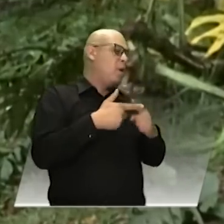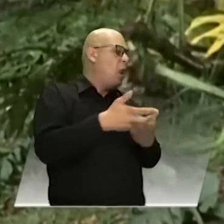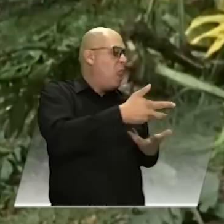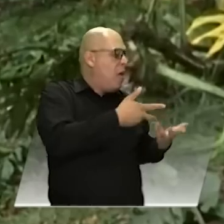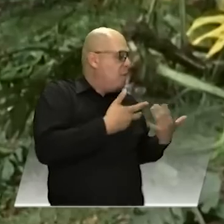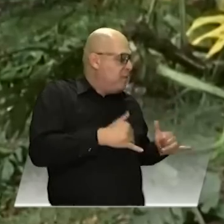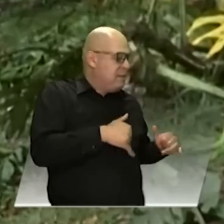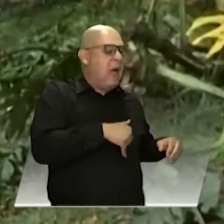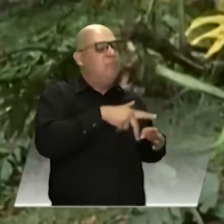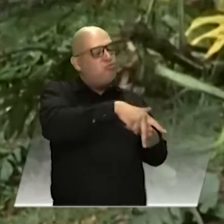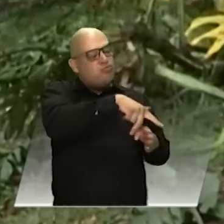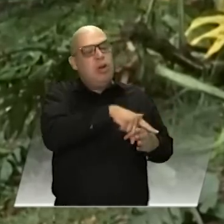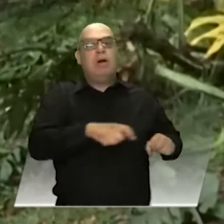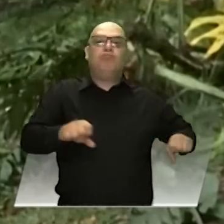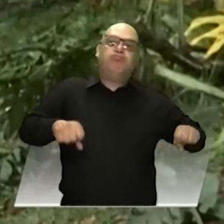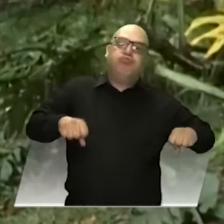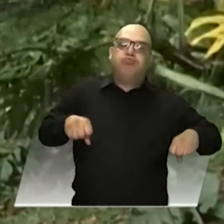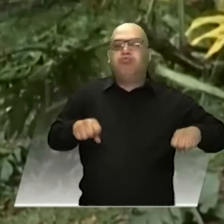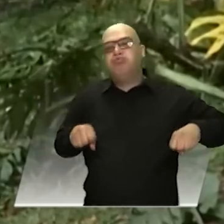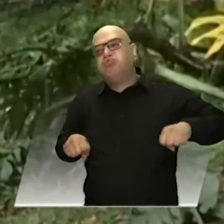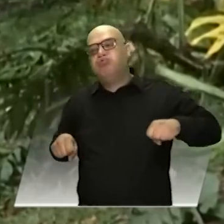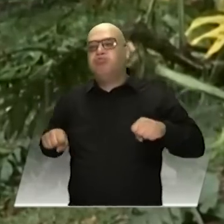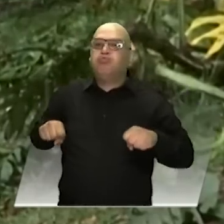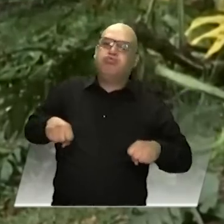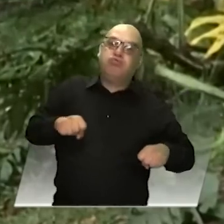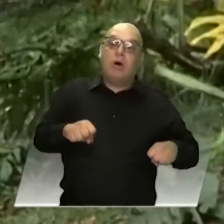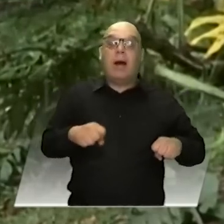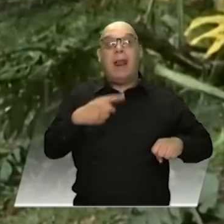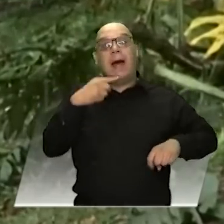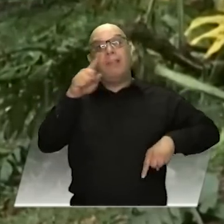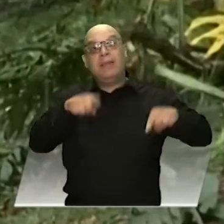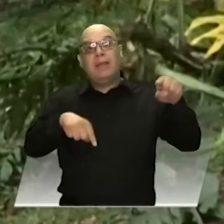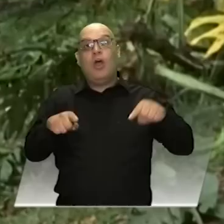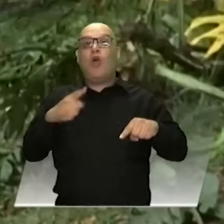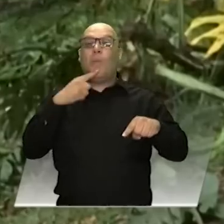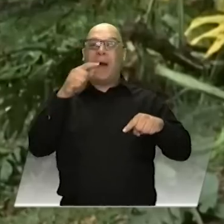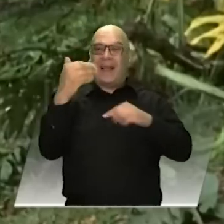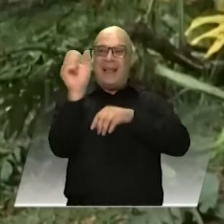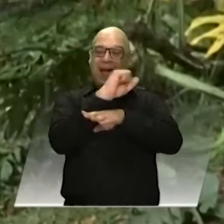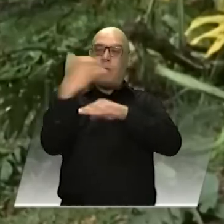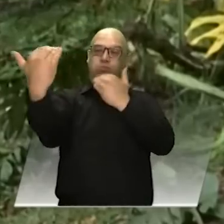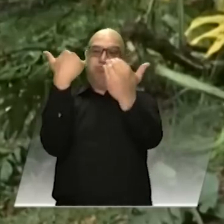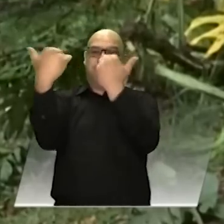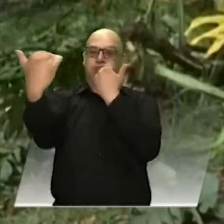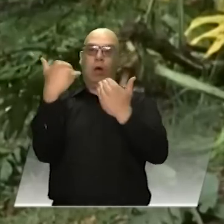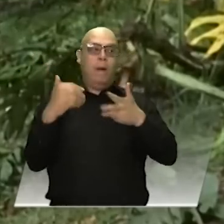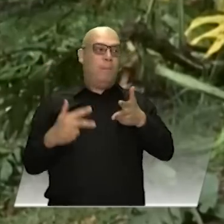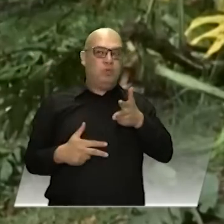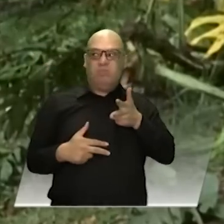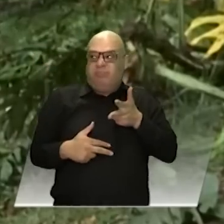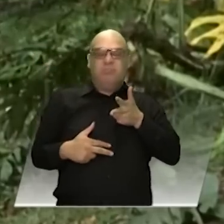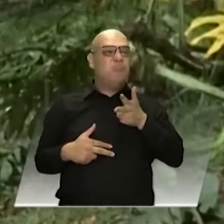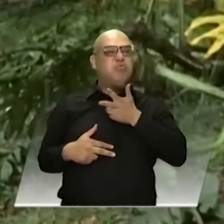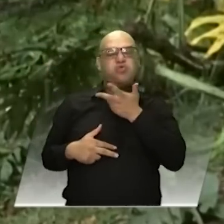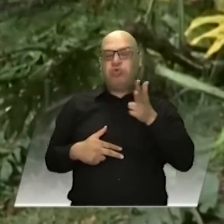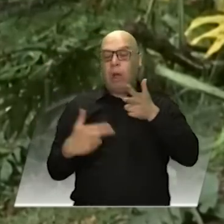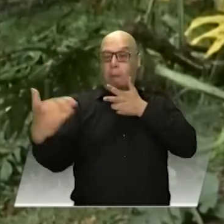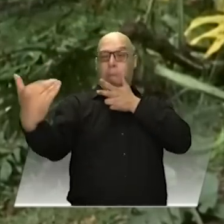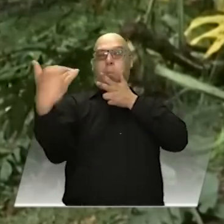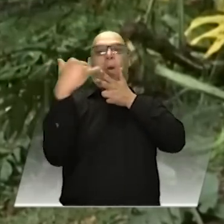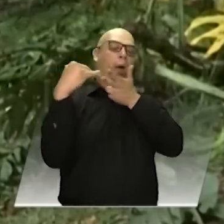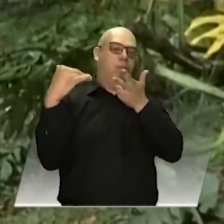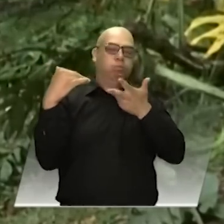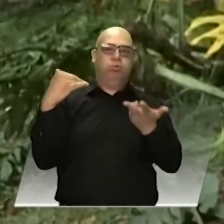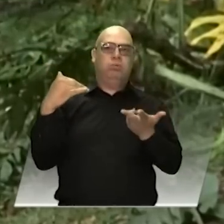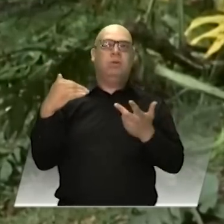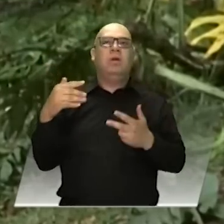para su casa, sino que pues de alguna u otra manera dicen que entraron en contravía y chocaron con una camioneta de frente. Las autoridades